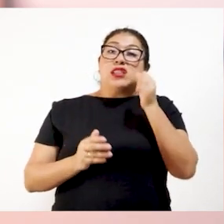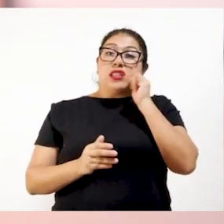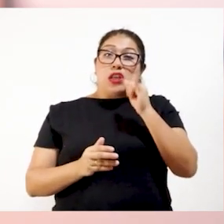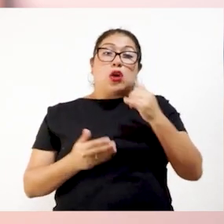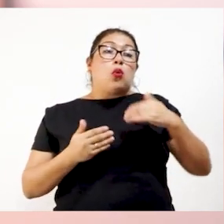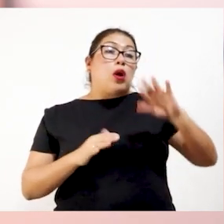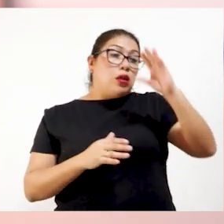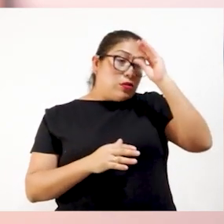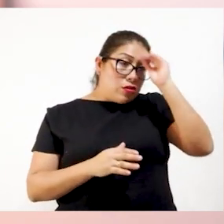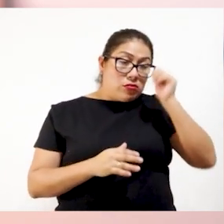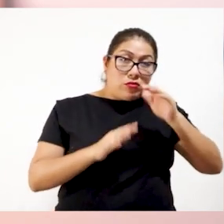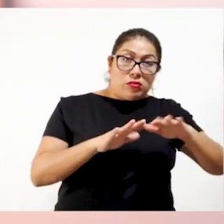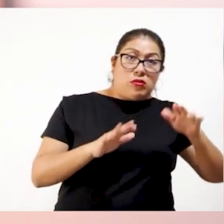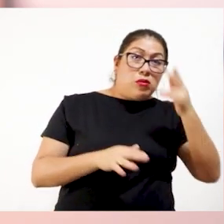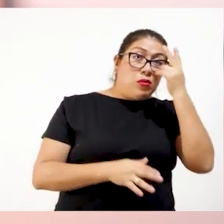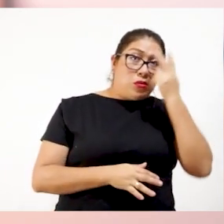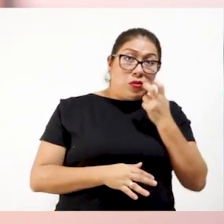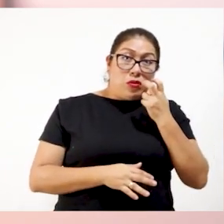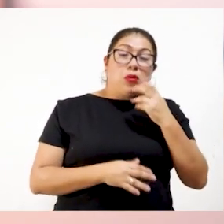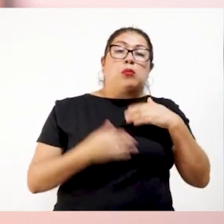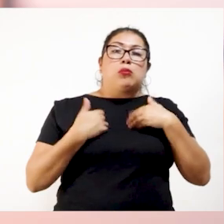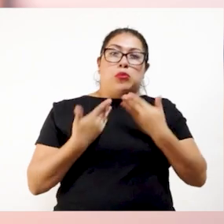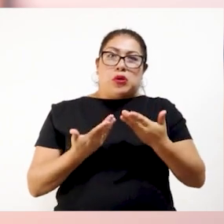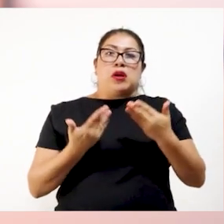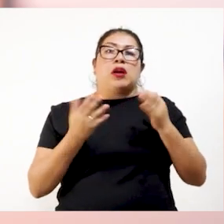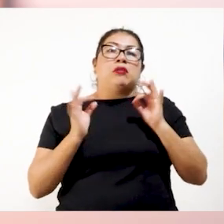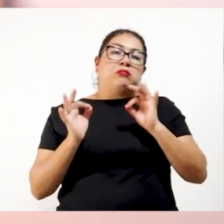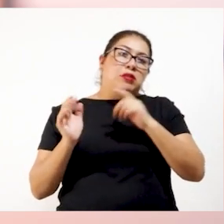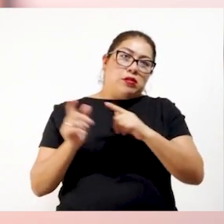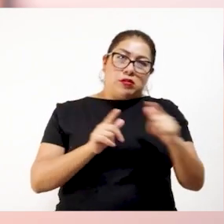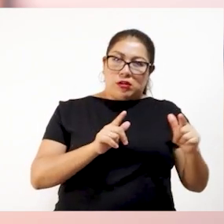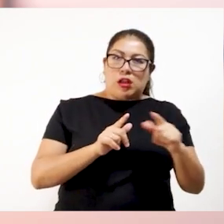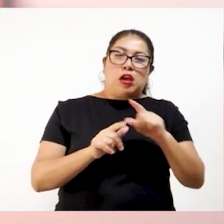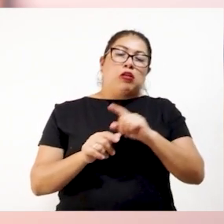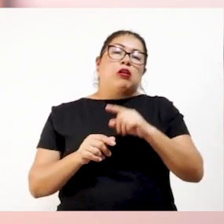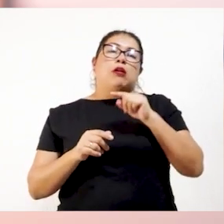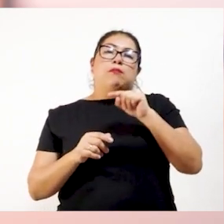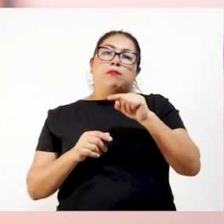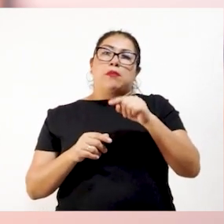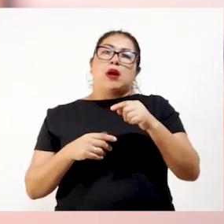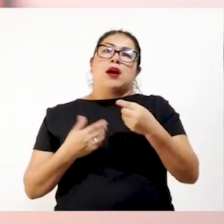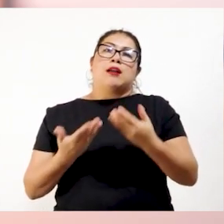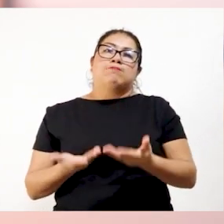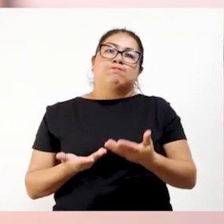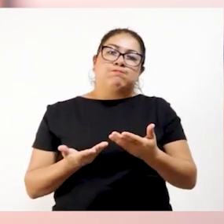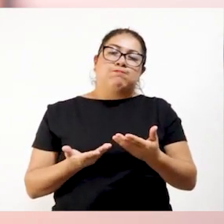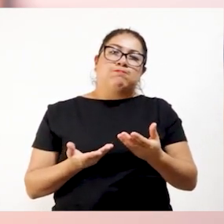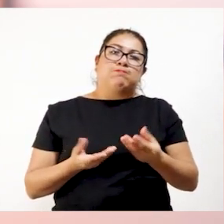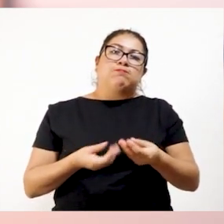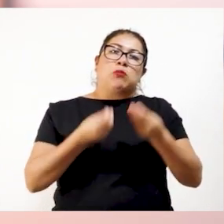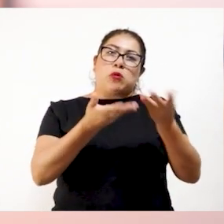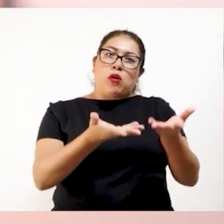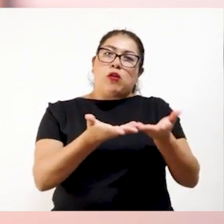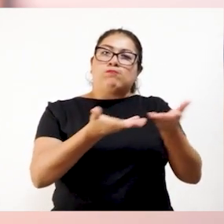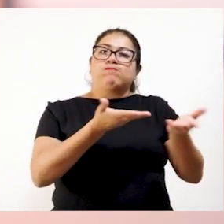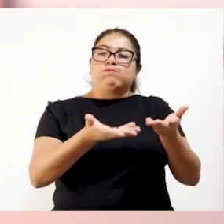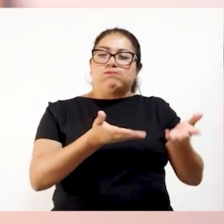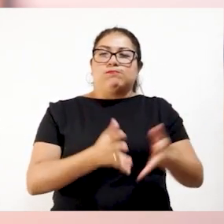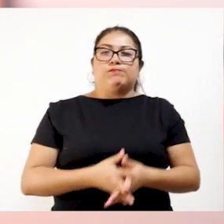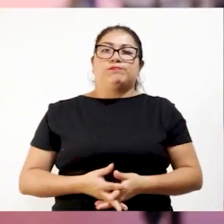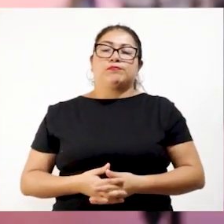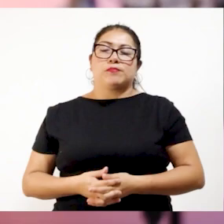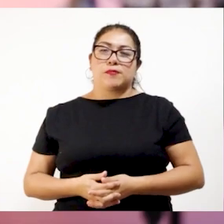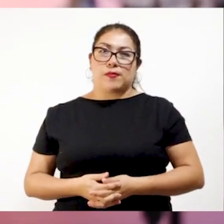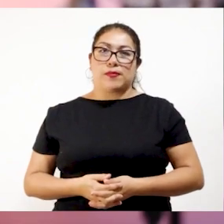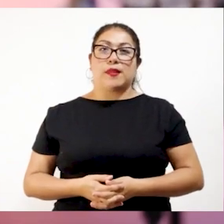niños con discapacidad visual pues contemos con la formación adecuada para poder